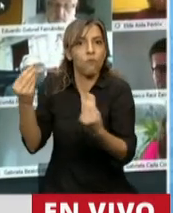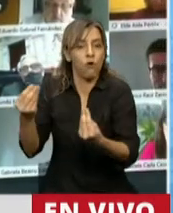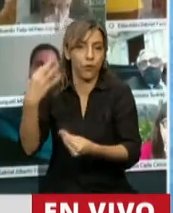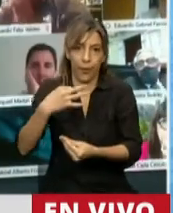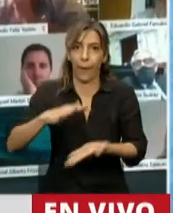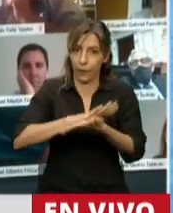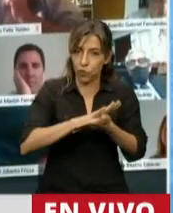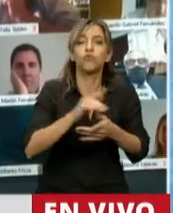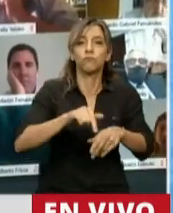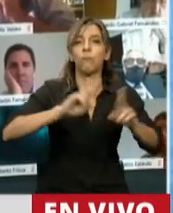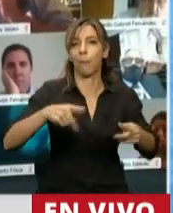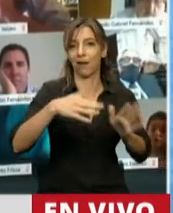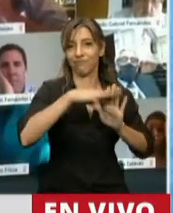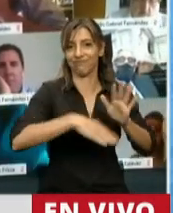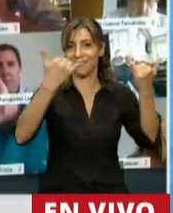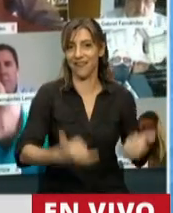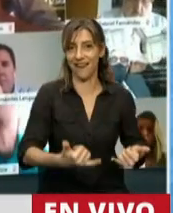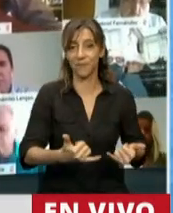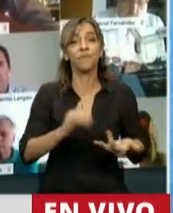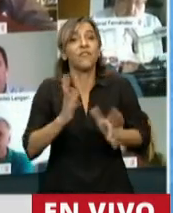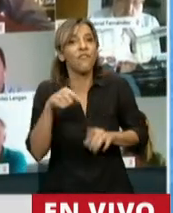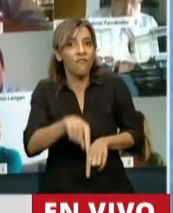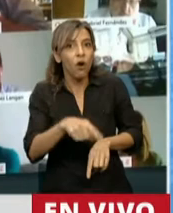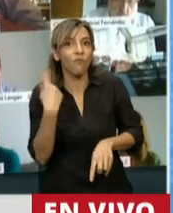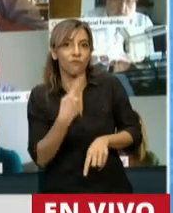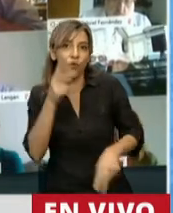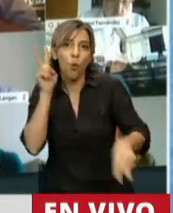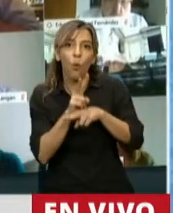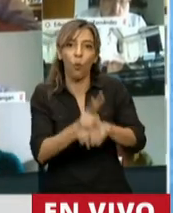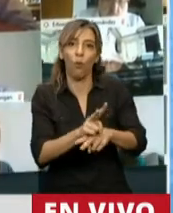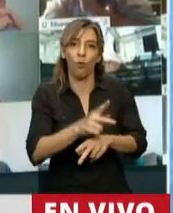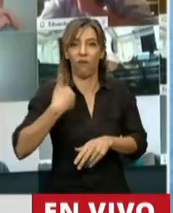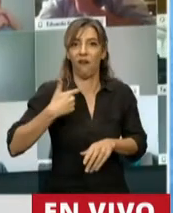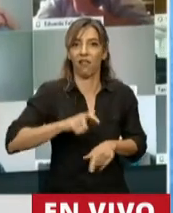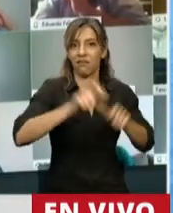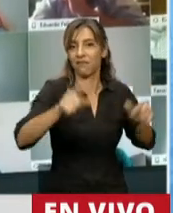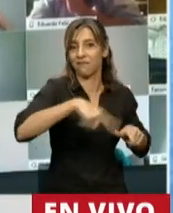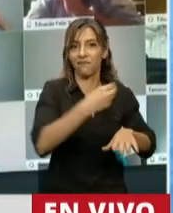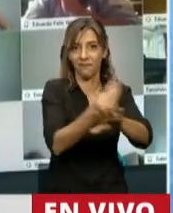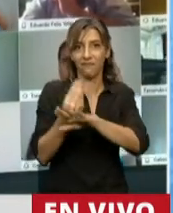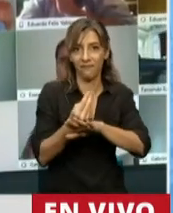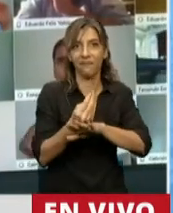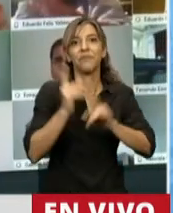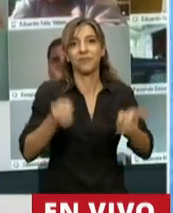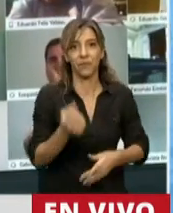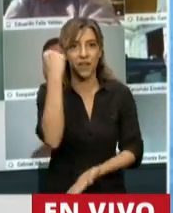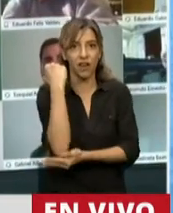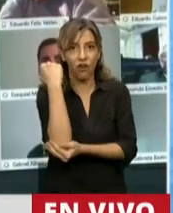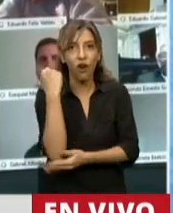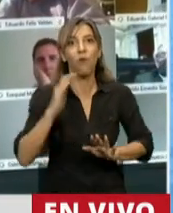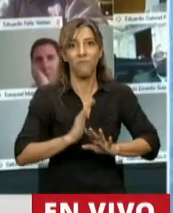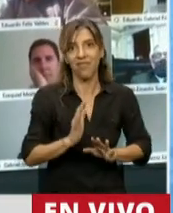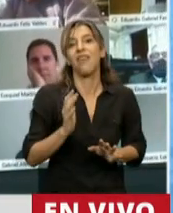ese principio como garantía de cuidado del interés de la Argentina, hoy podemos además celebrar un acuerdo con los